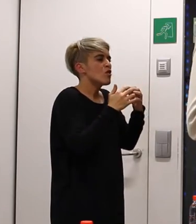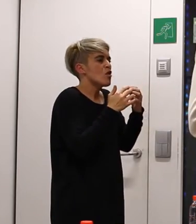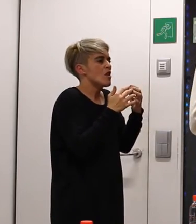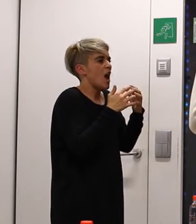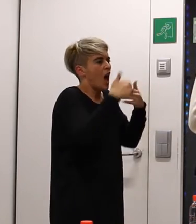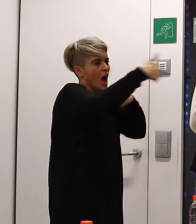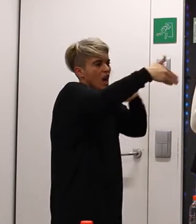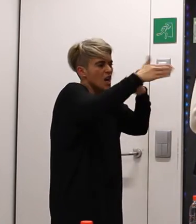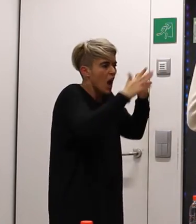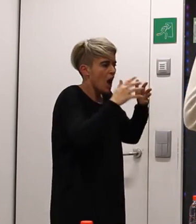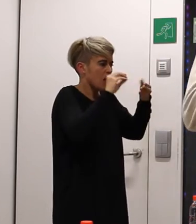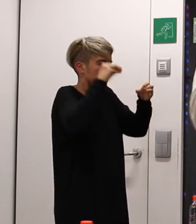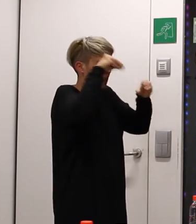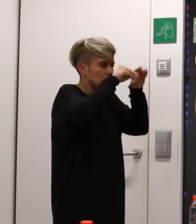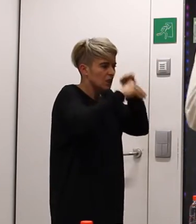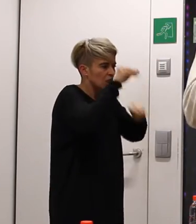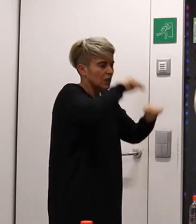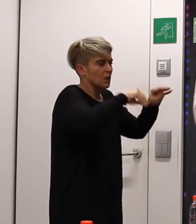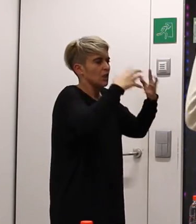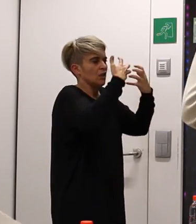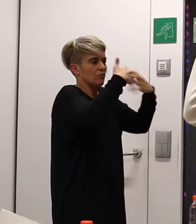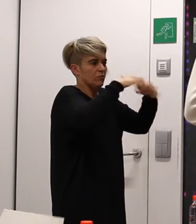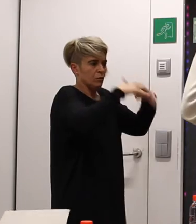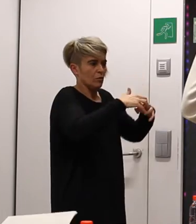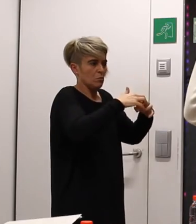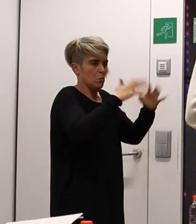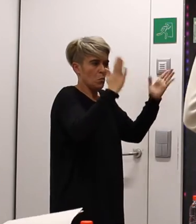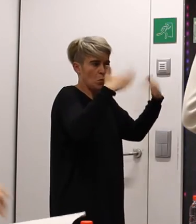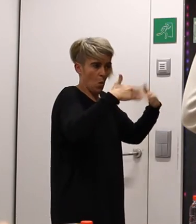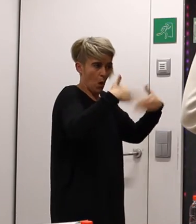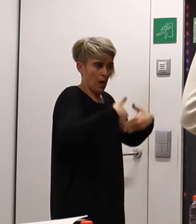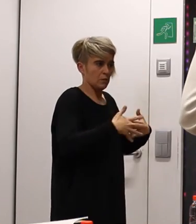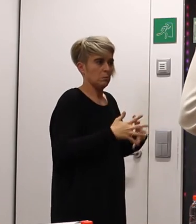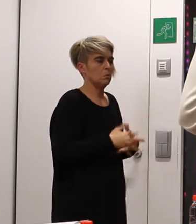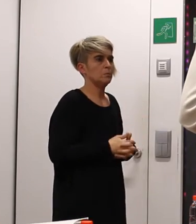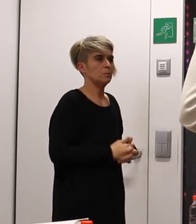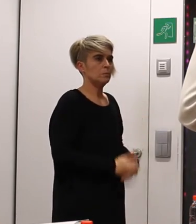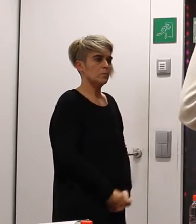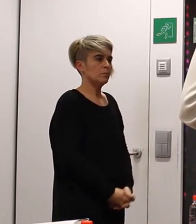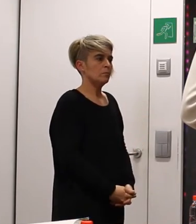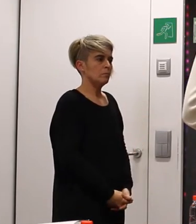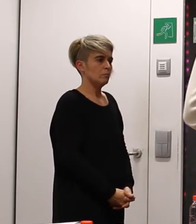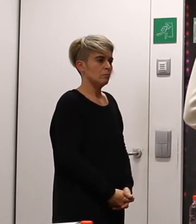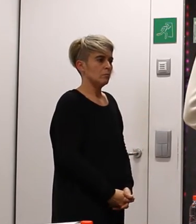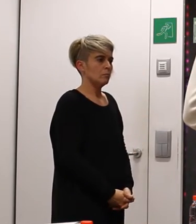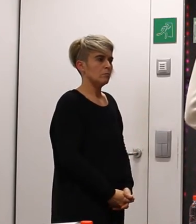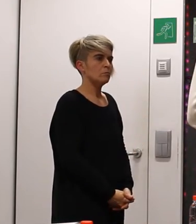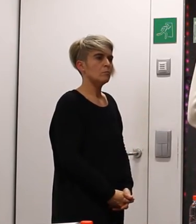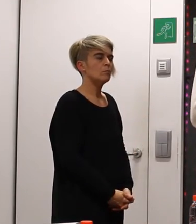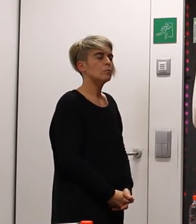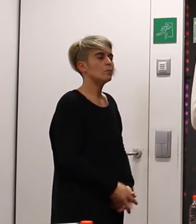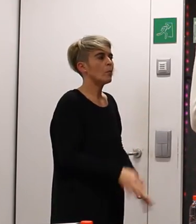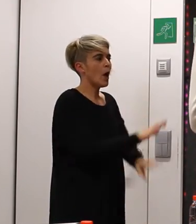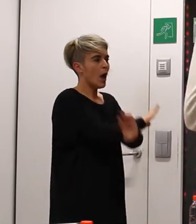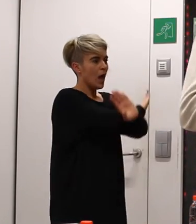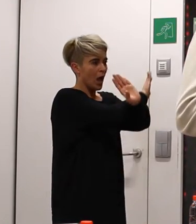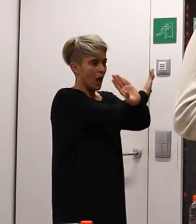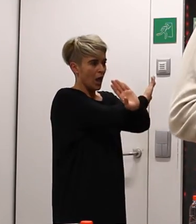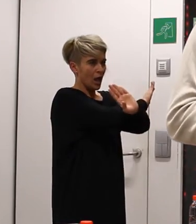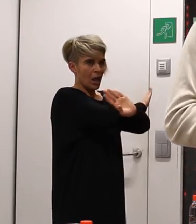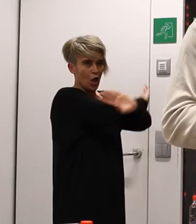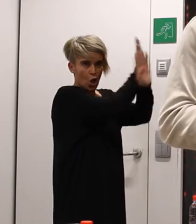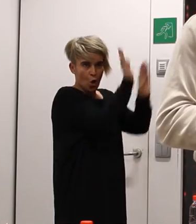cajas que requieran de aceite, de más mantenimiento, etcétera, es de última generación. Y por último, y para